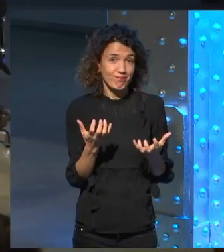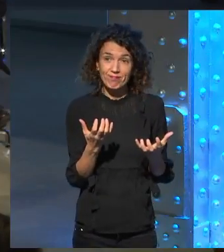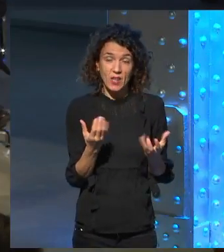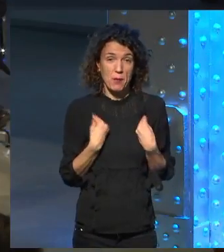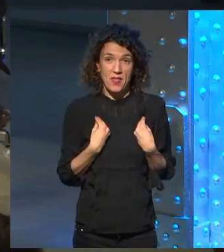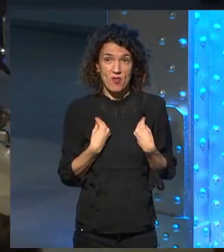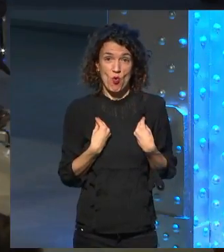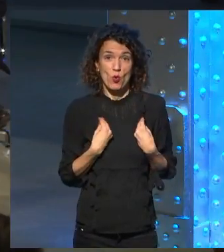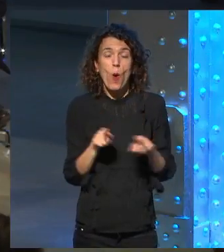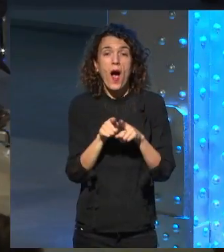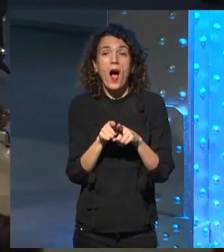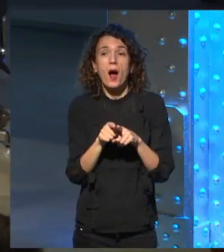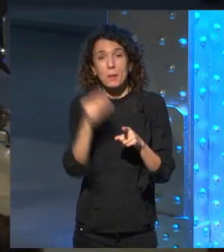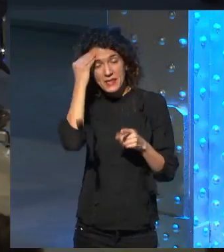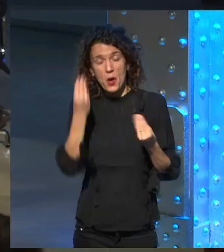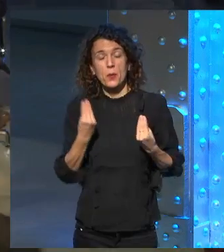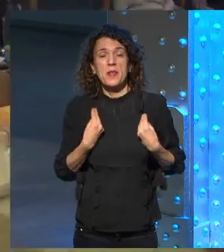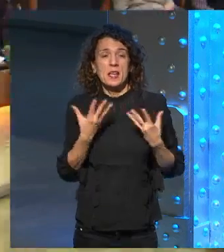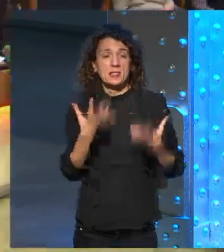la vida. Gracias.